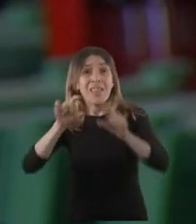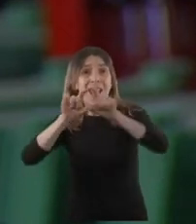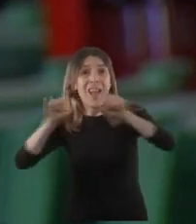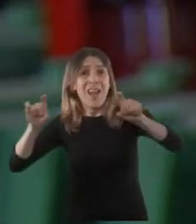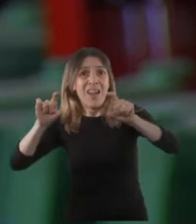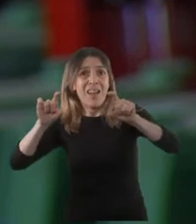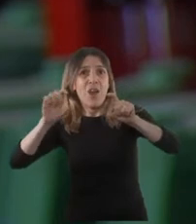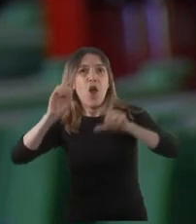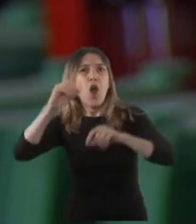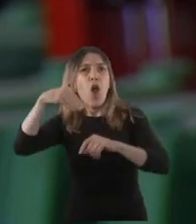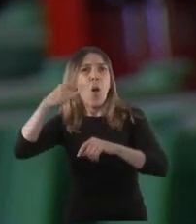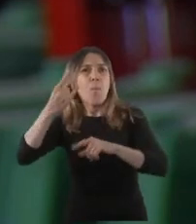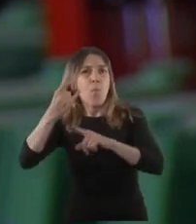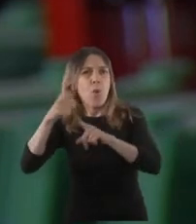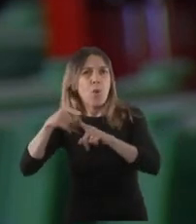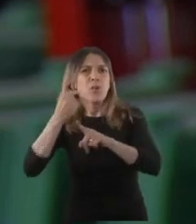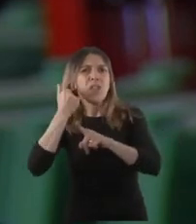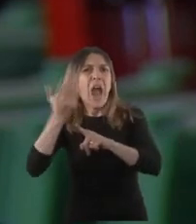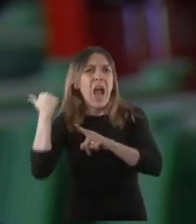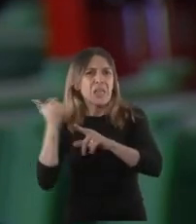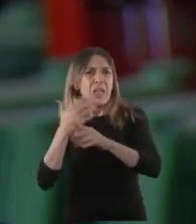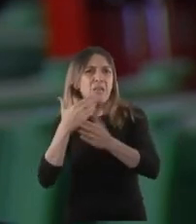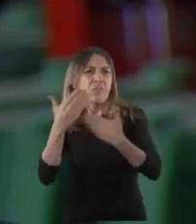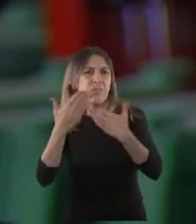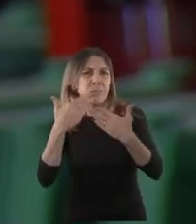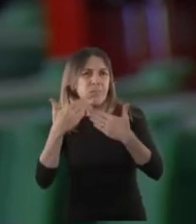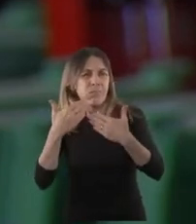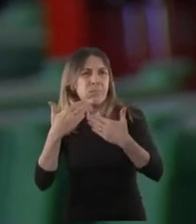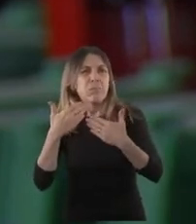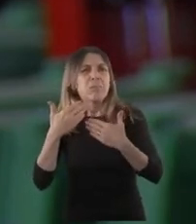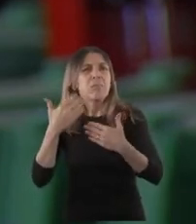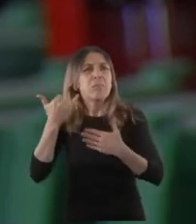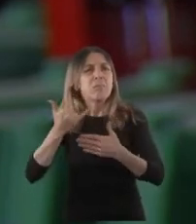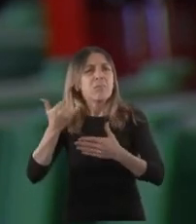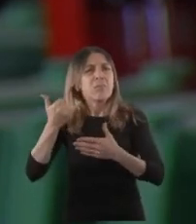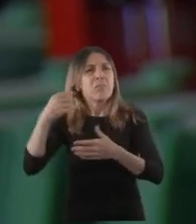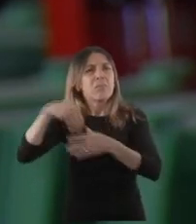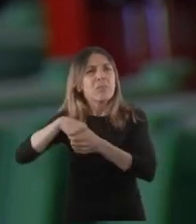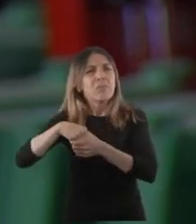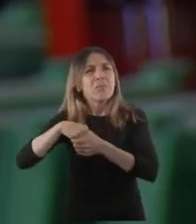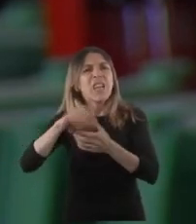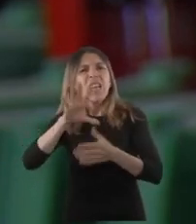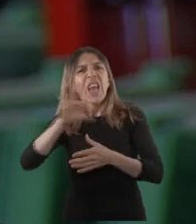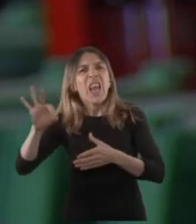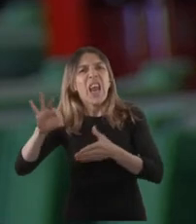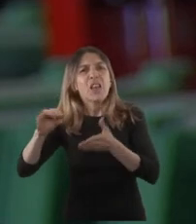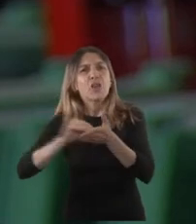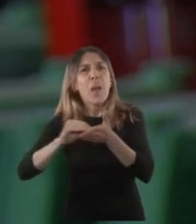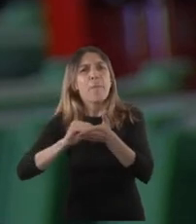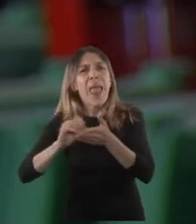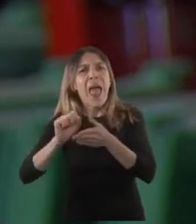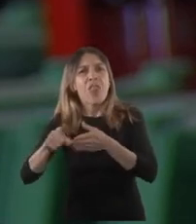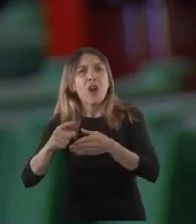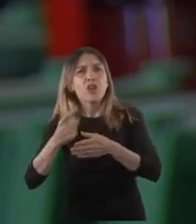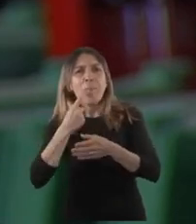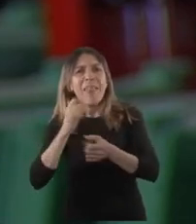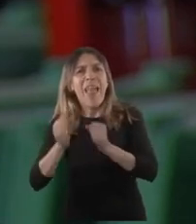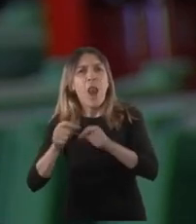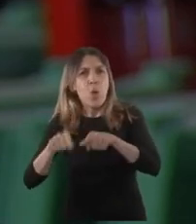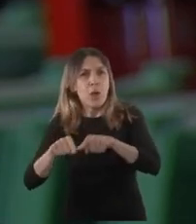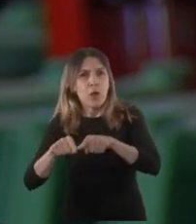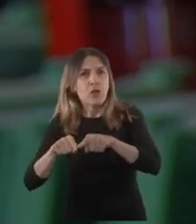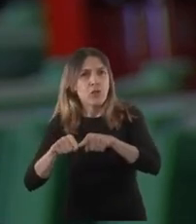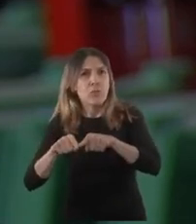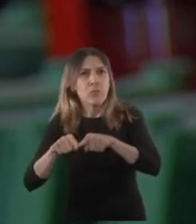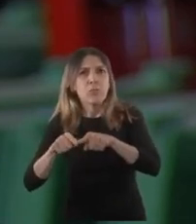cual lo veníamos hablando previamente. Tenemos más de 500 trabajadores metalúrgicos y más